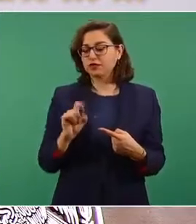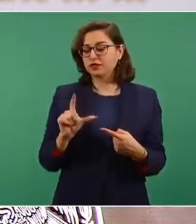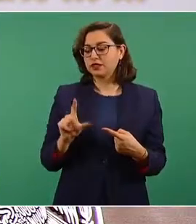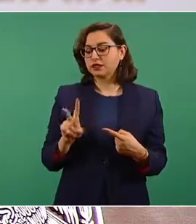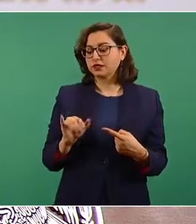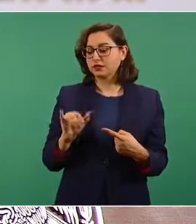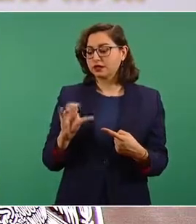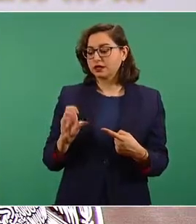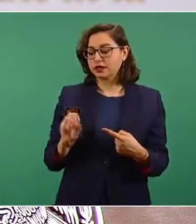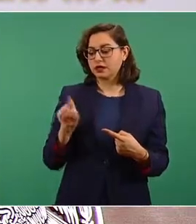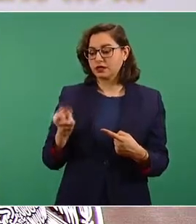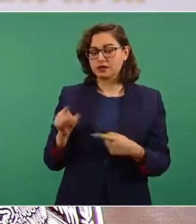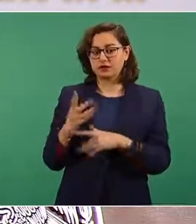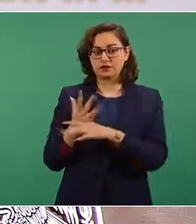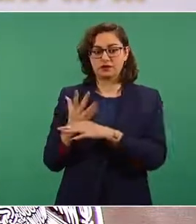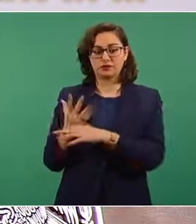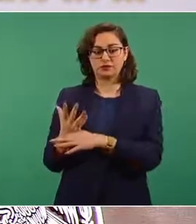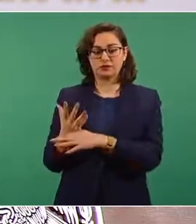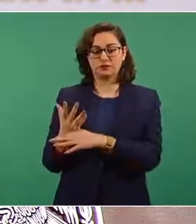no